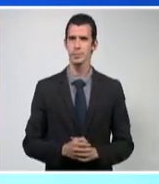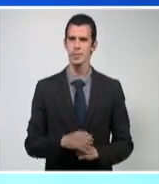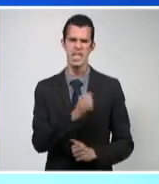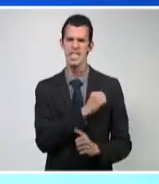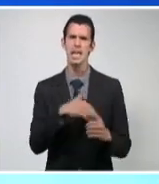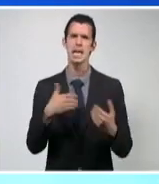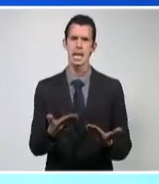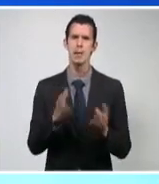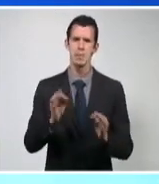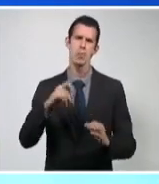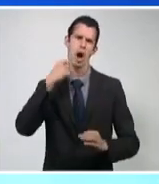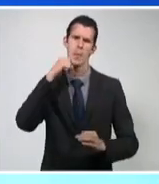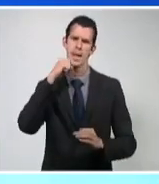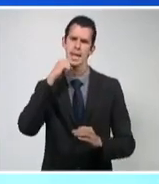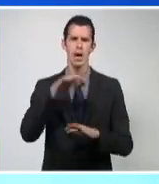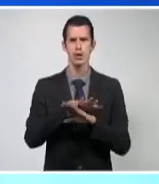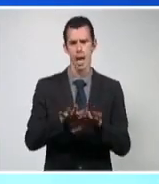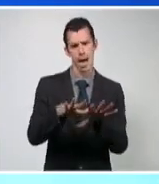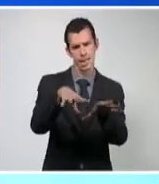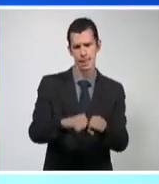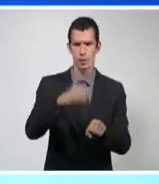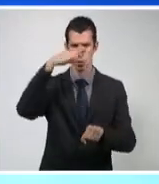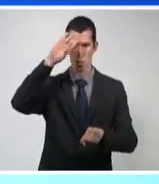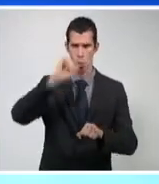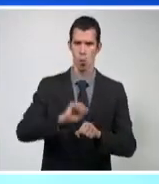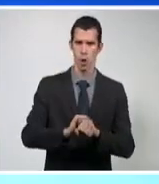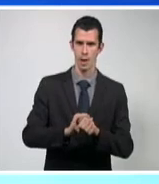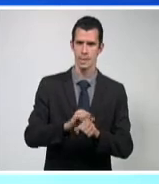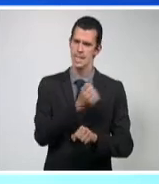yanquis. Miren, habría que hablar más que de likes.